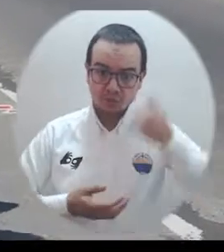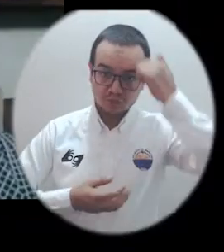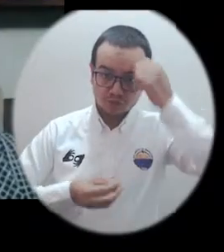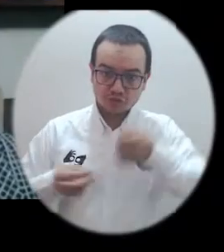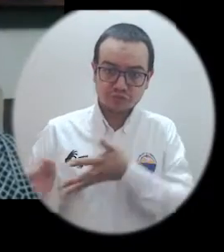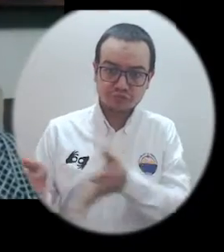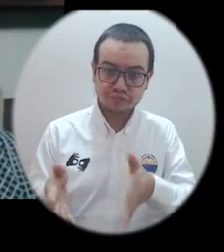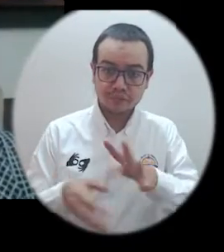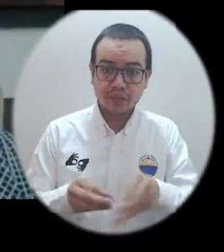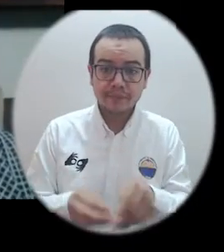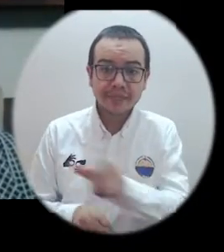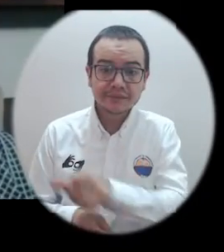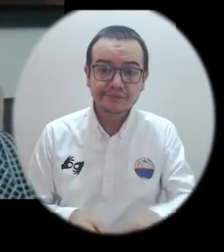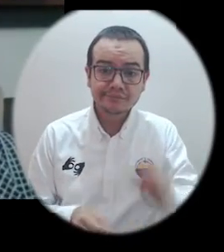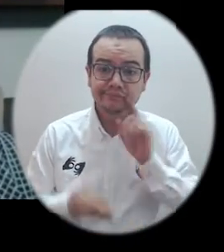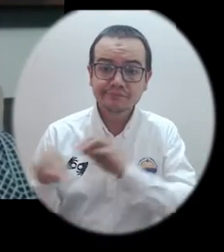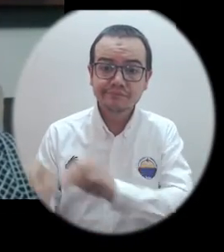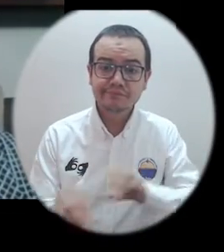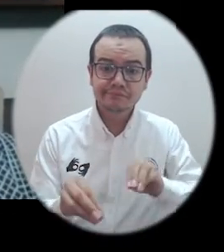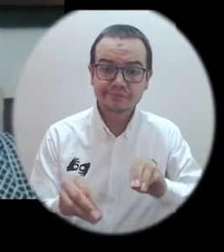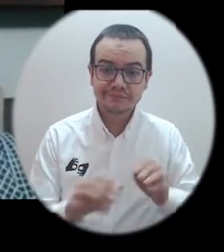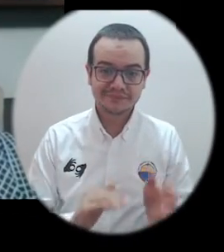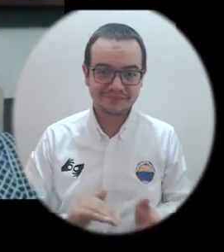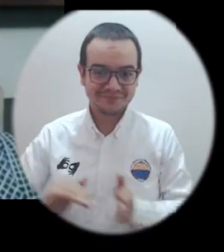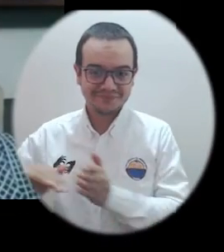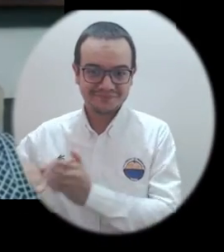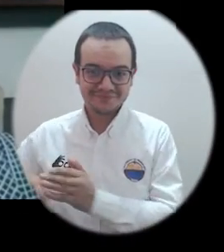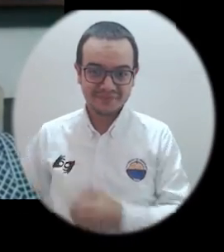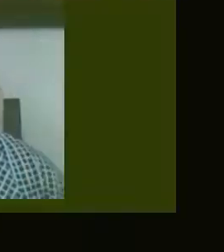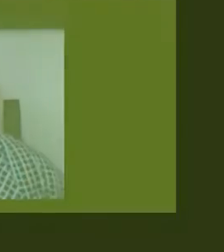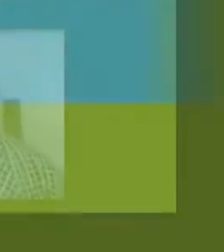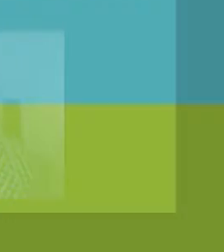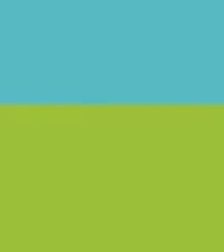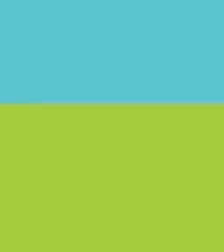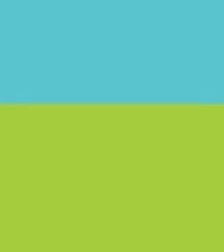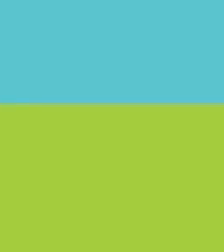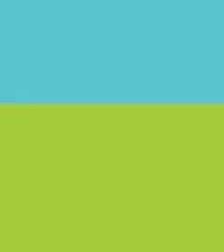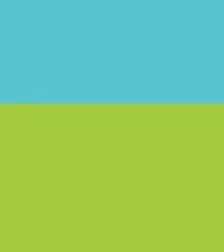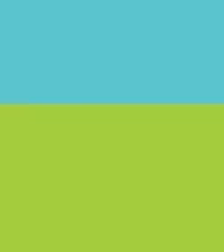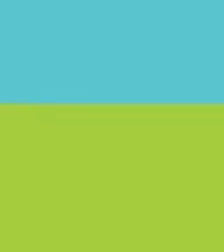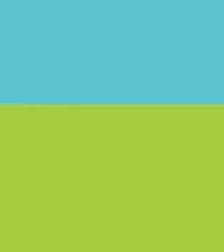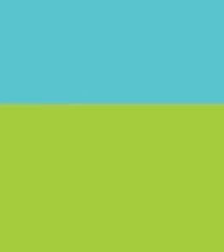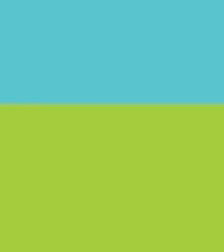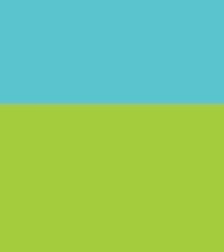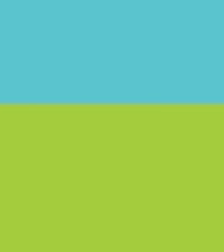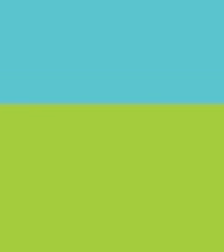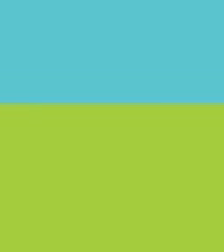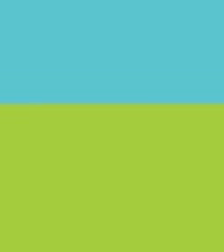pedagógico para apoyo de la labor docente y la formación de los escolares.